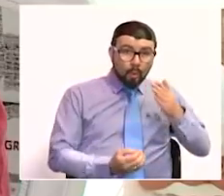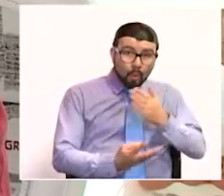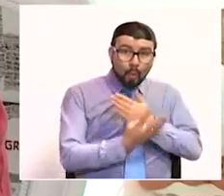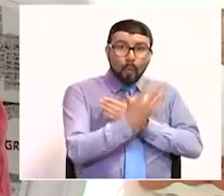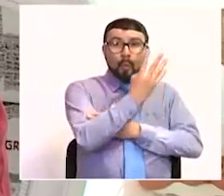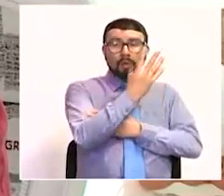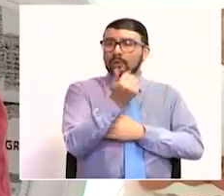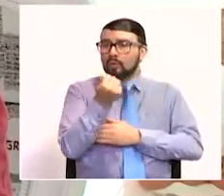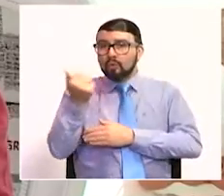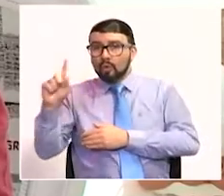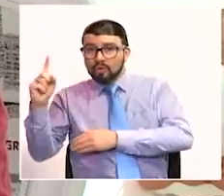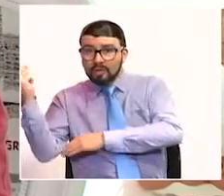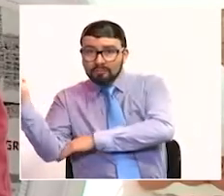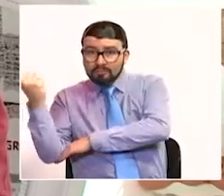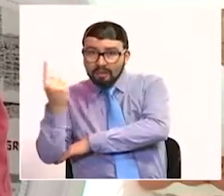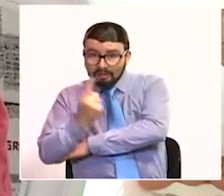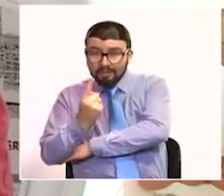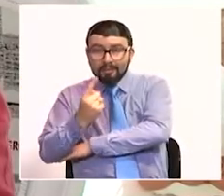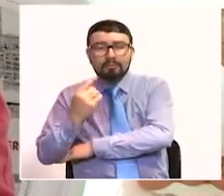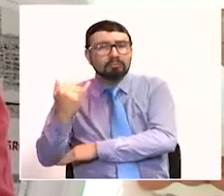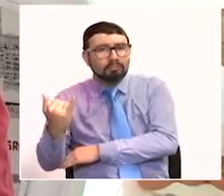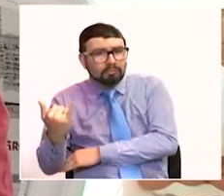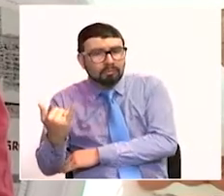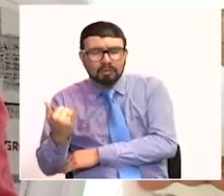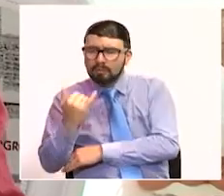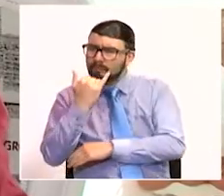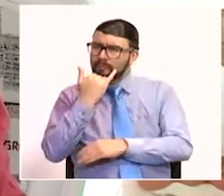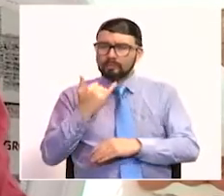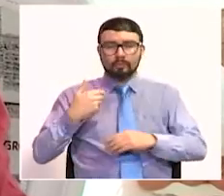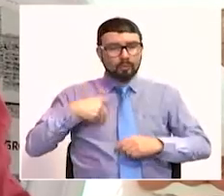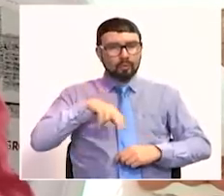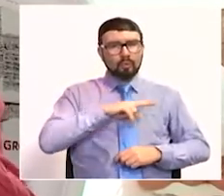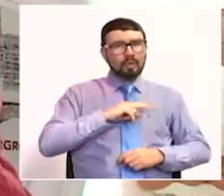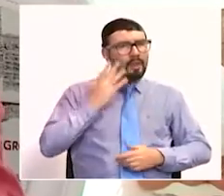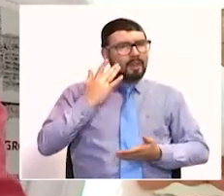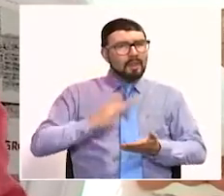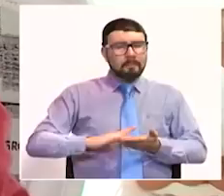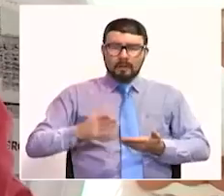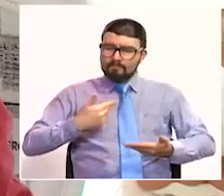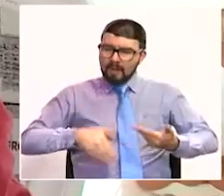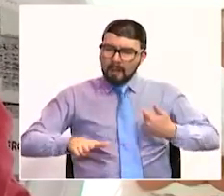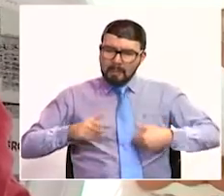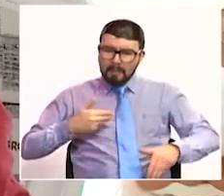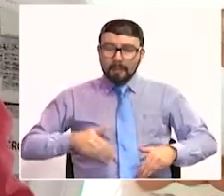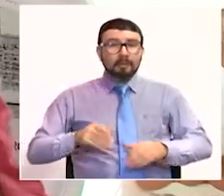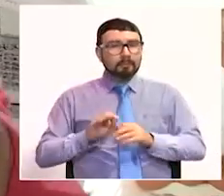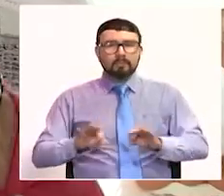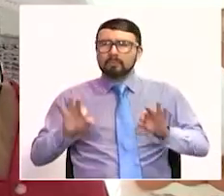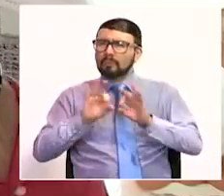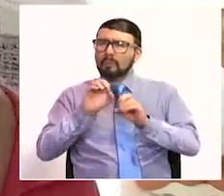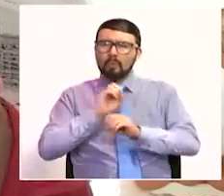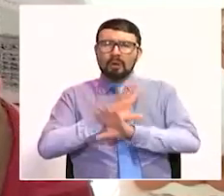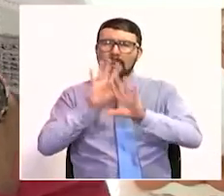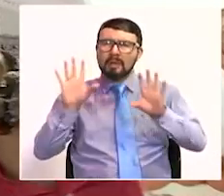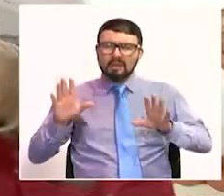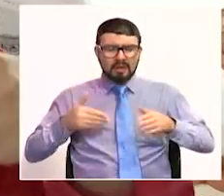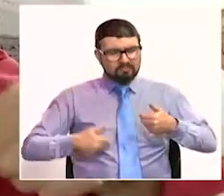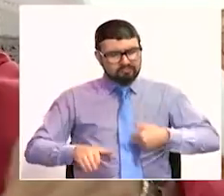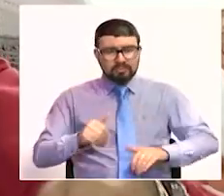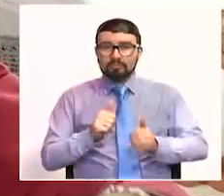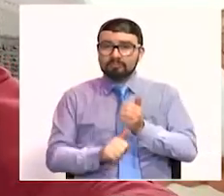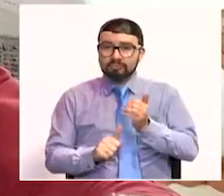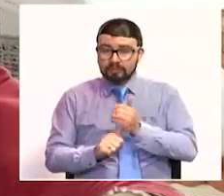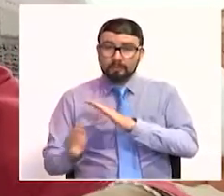las 12 del día. Nosotros estamos desintoxicando, por eso es tan importante hacer el cuerpo en la mañana. Entre las 12 del